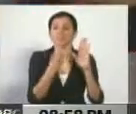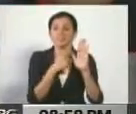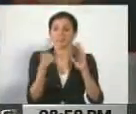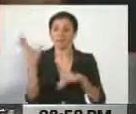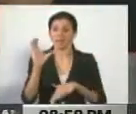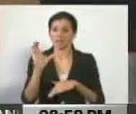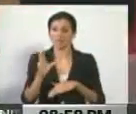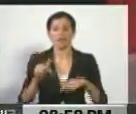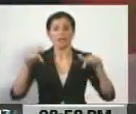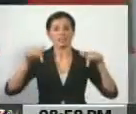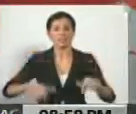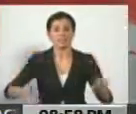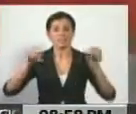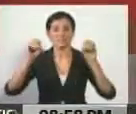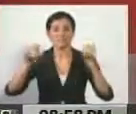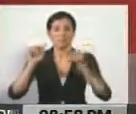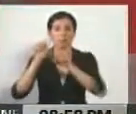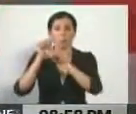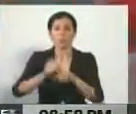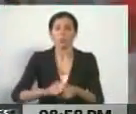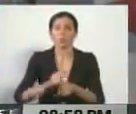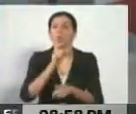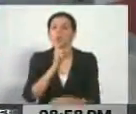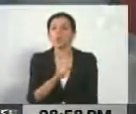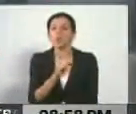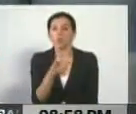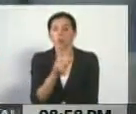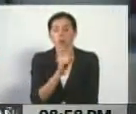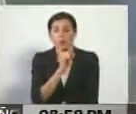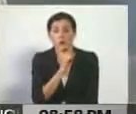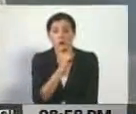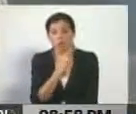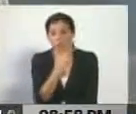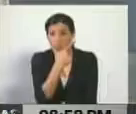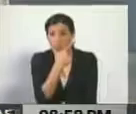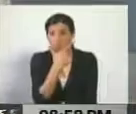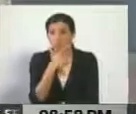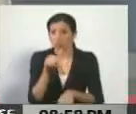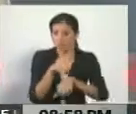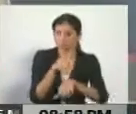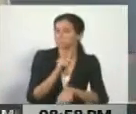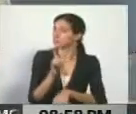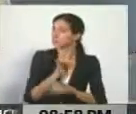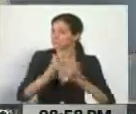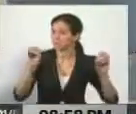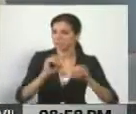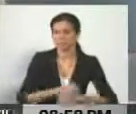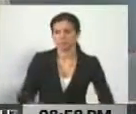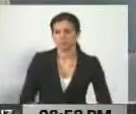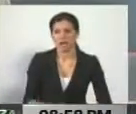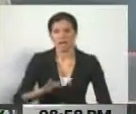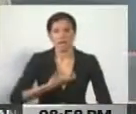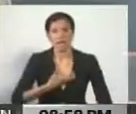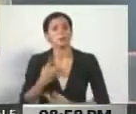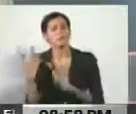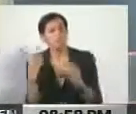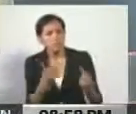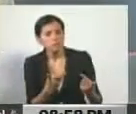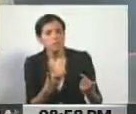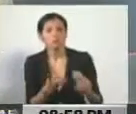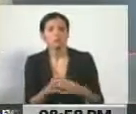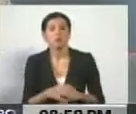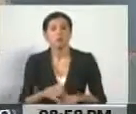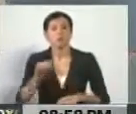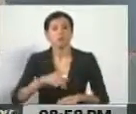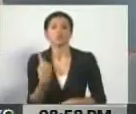como territorio libre de homofobia. Invitamos a los gobernadores y alcaldes, vuelvo y repito, para que se incorporen a esto, que esto no quede solamente en